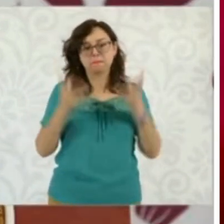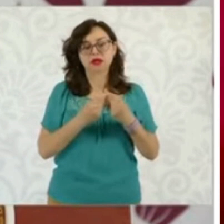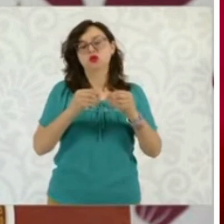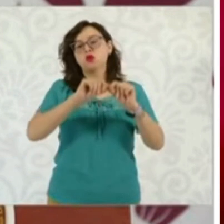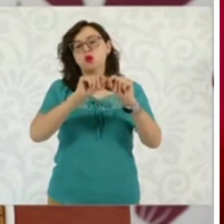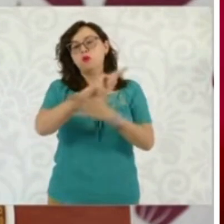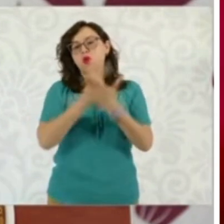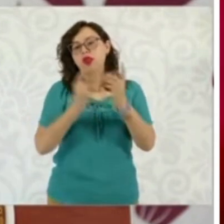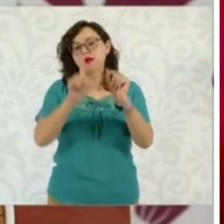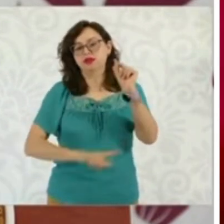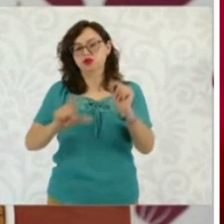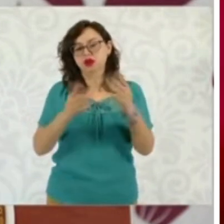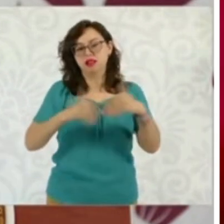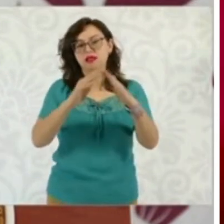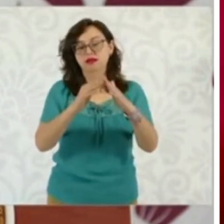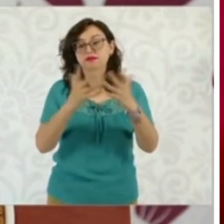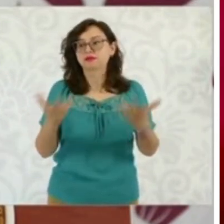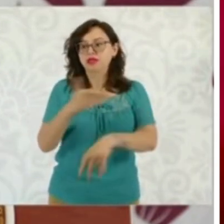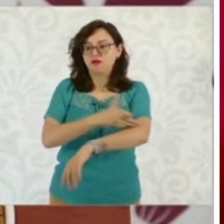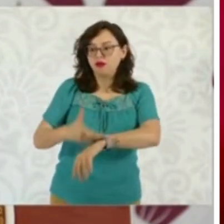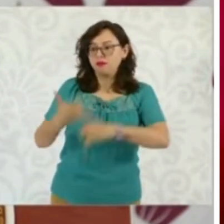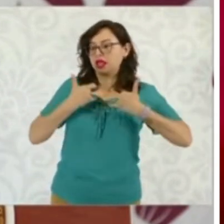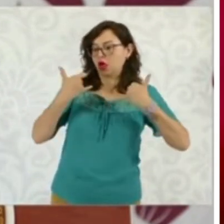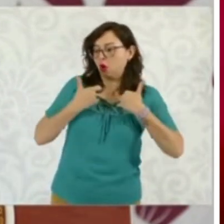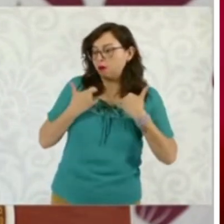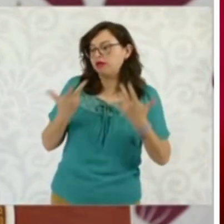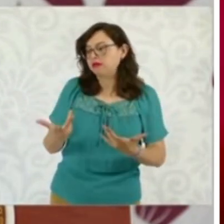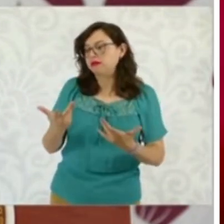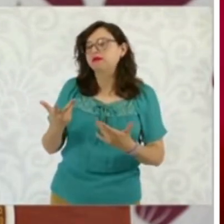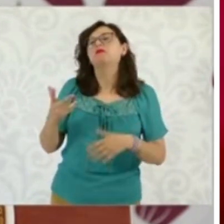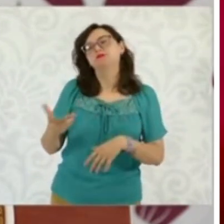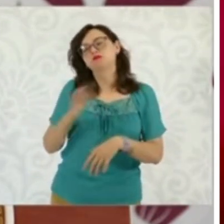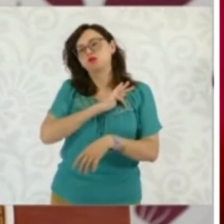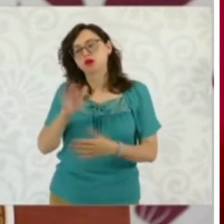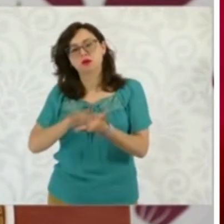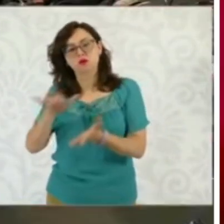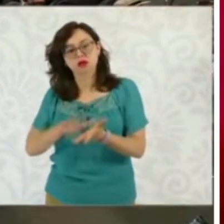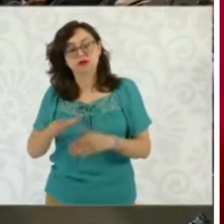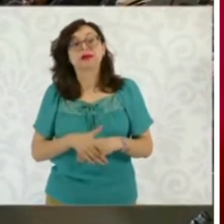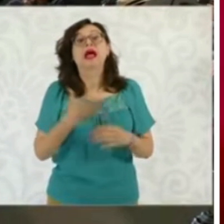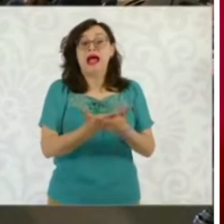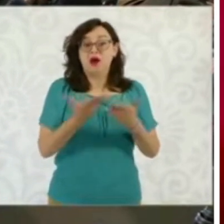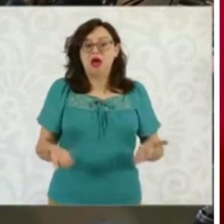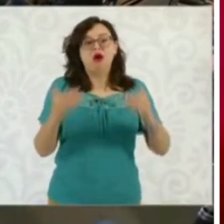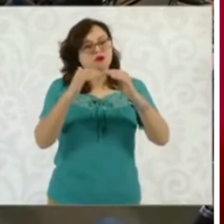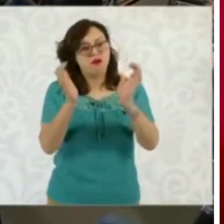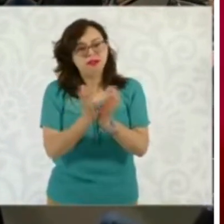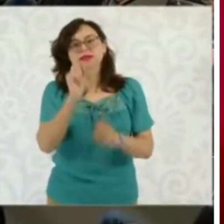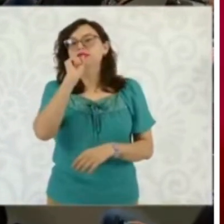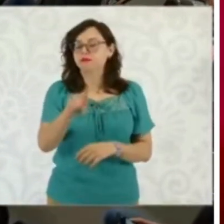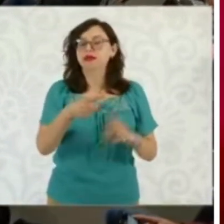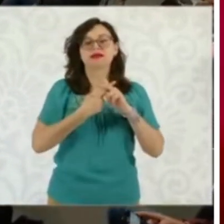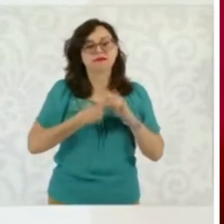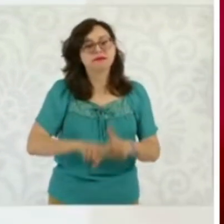Vivienda. Si es una familia joven, pues se les va a dar toda la asesoría desde el Infonavit o la CONAVI. Y ahora el Foviste, pues también queremos que construya